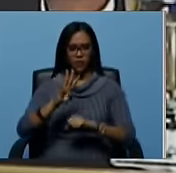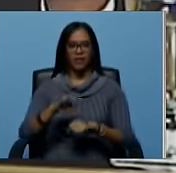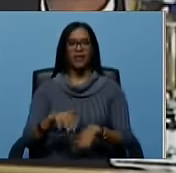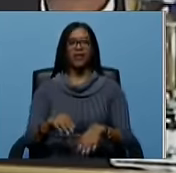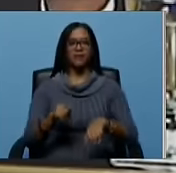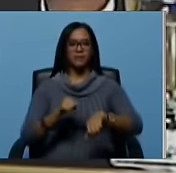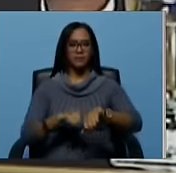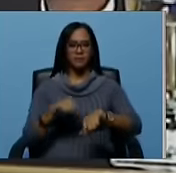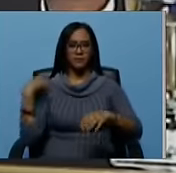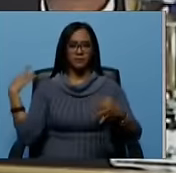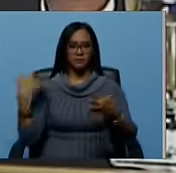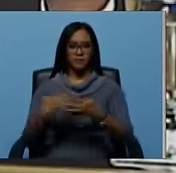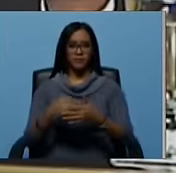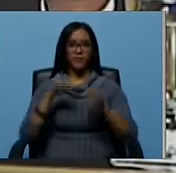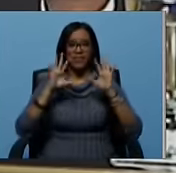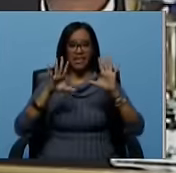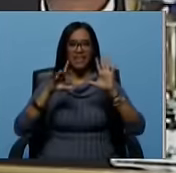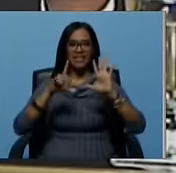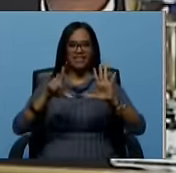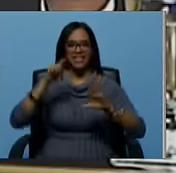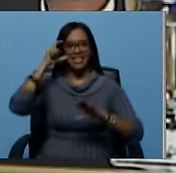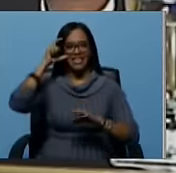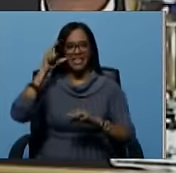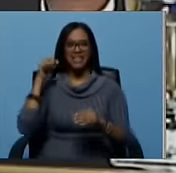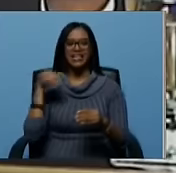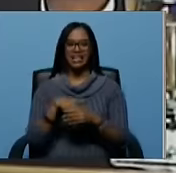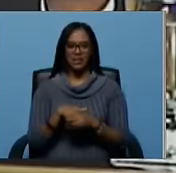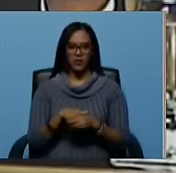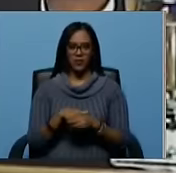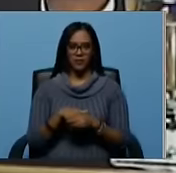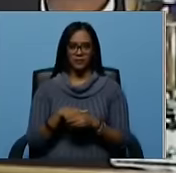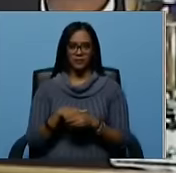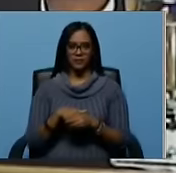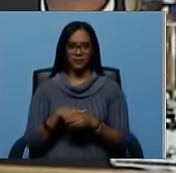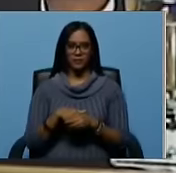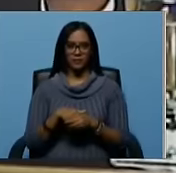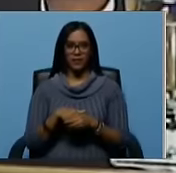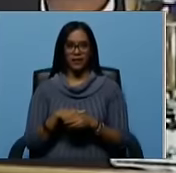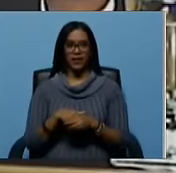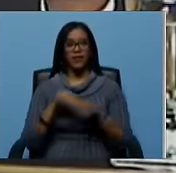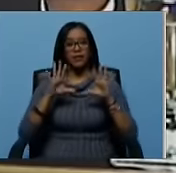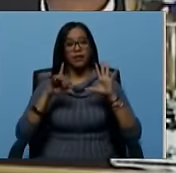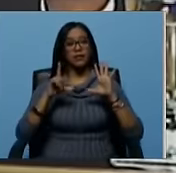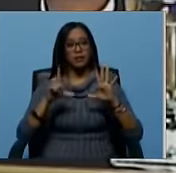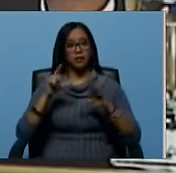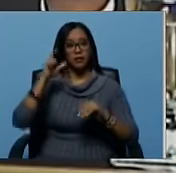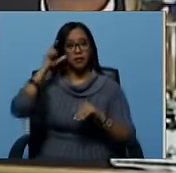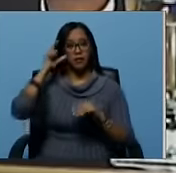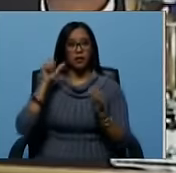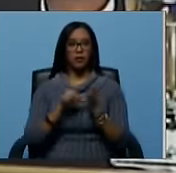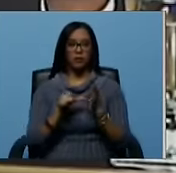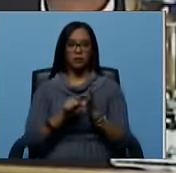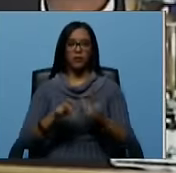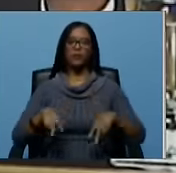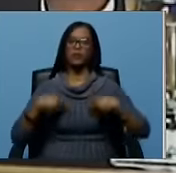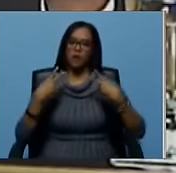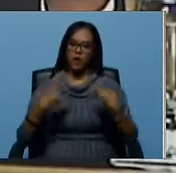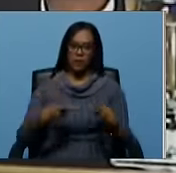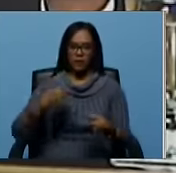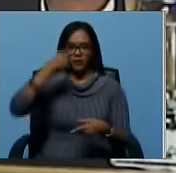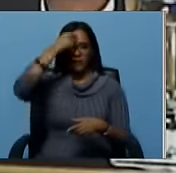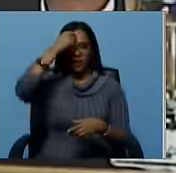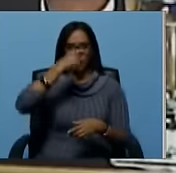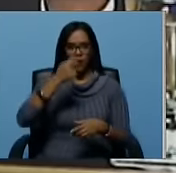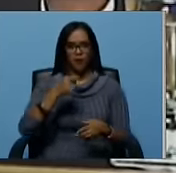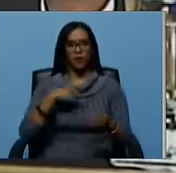las elecciones. 17 días de las elecciones donde nuevamente el pueblo